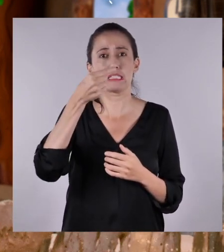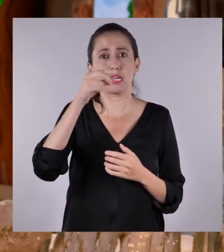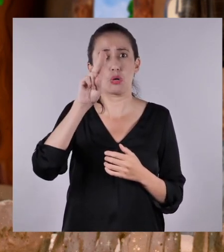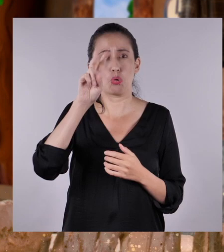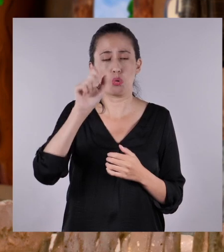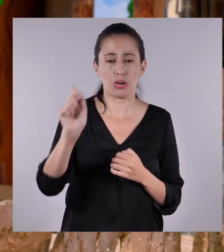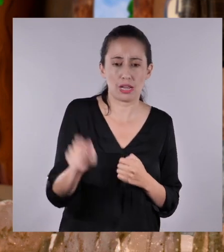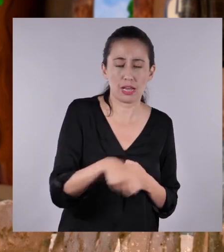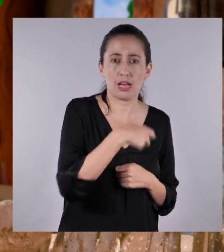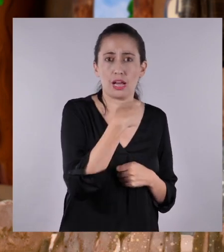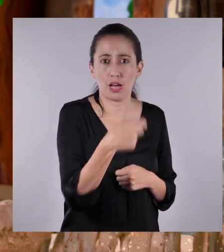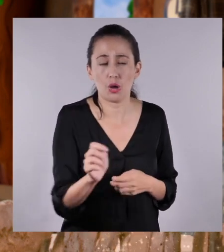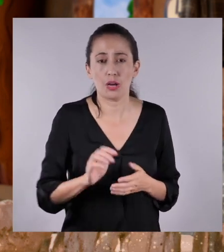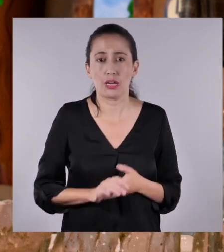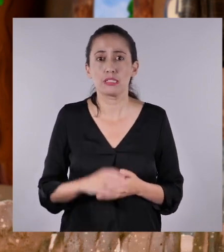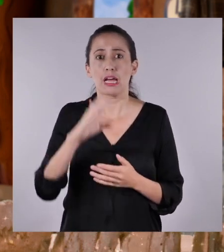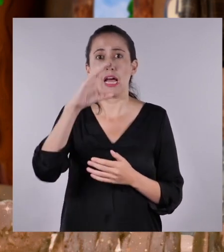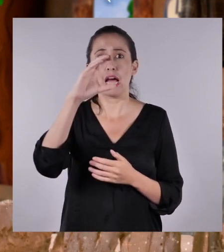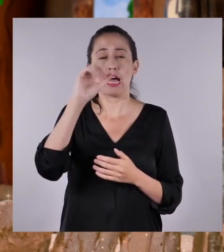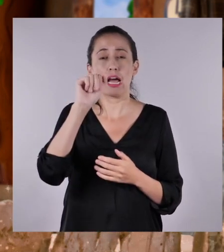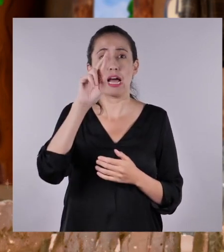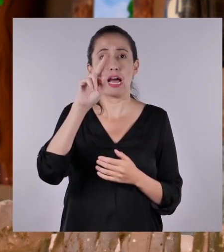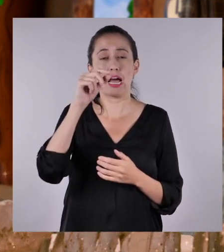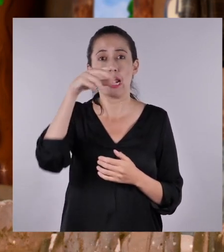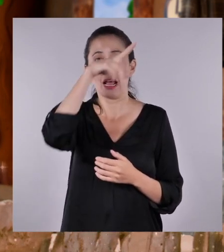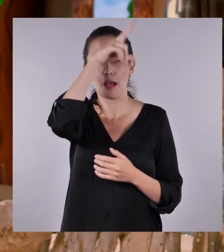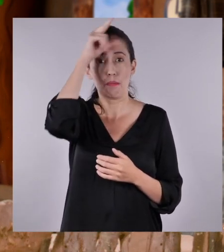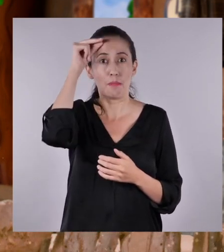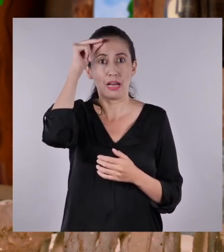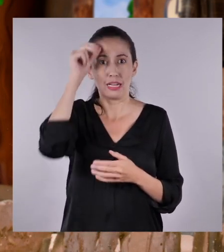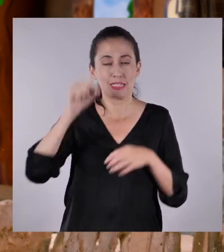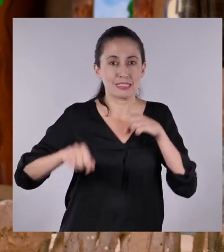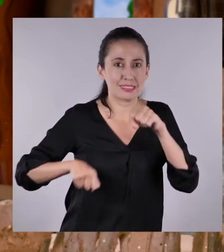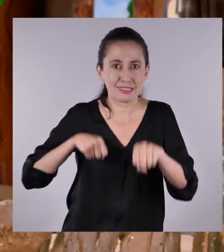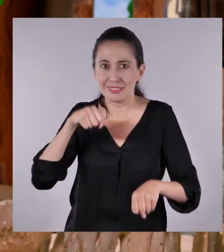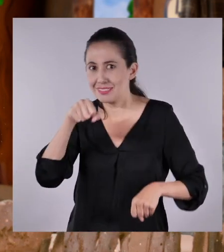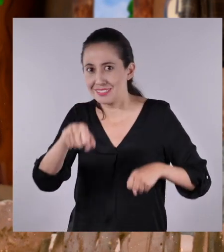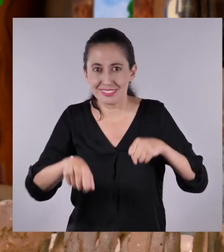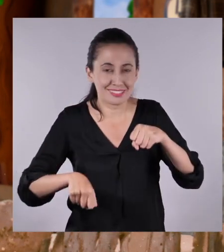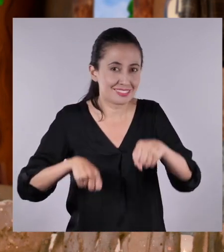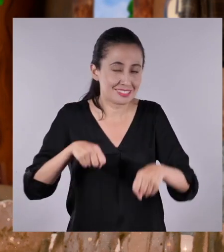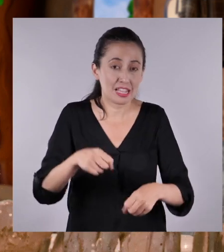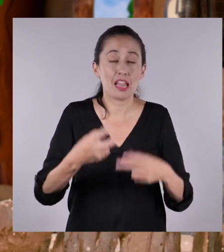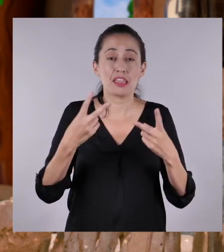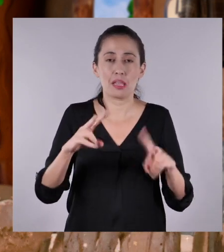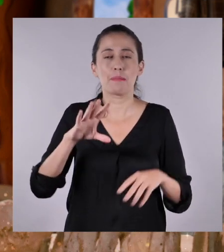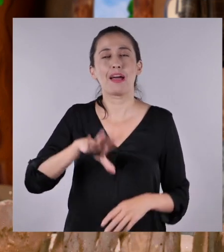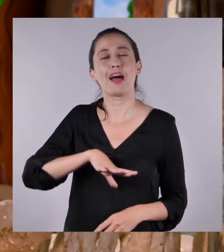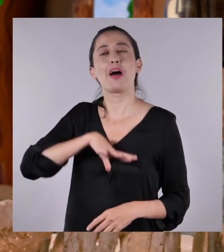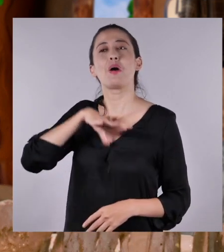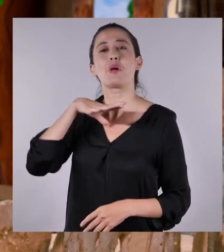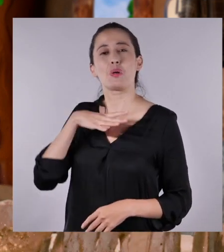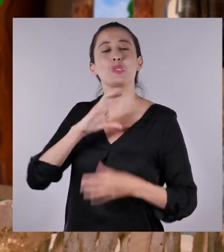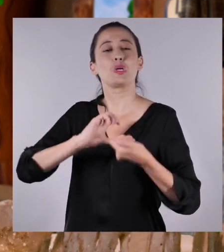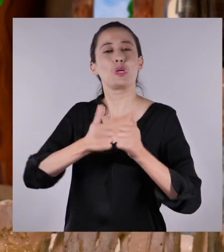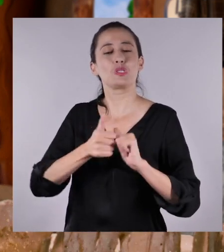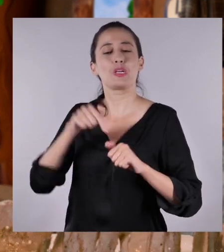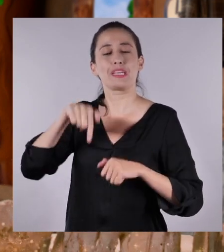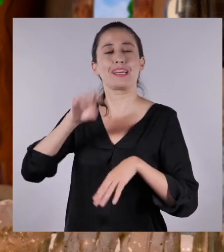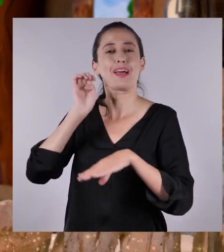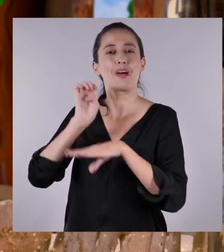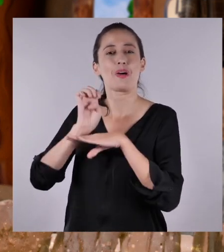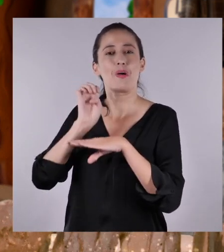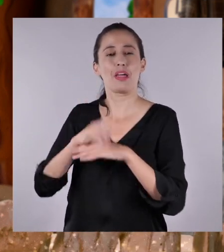Segura, quien fue tenista, y por supuesto Richard Carapaz en el ciclismo, y muchos más que hacen orgulloso